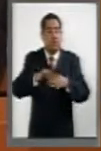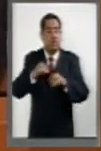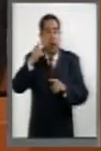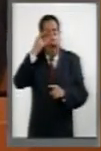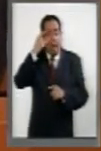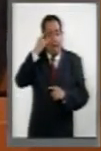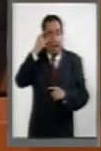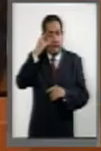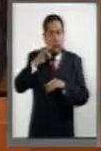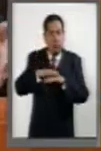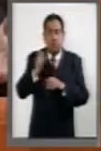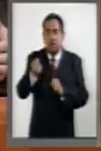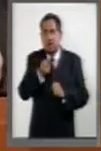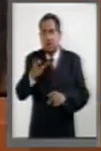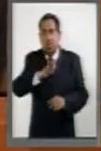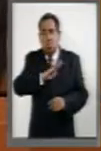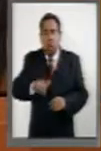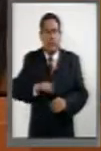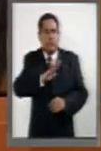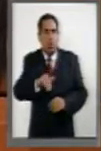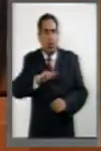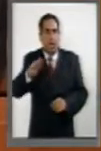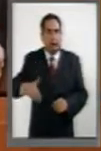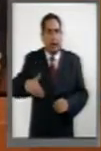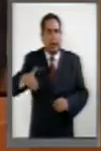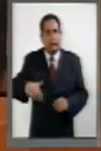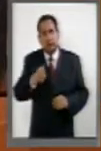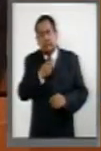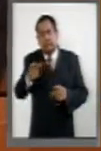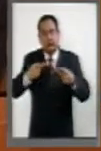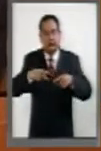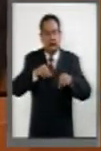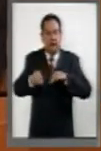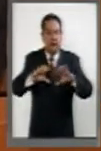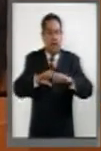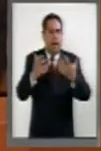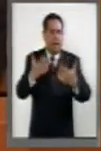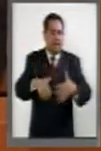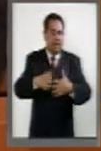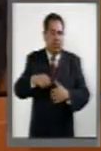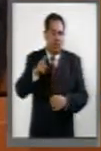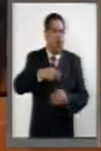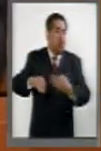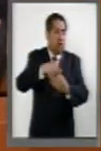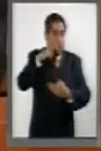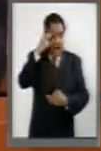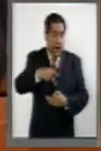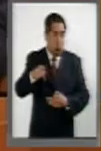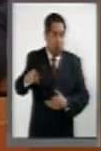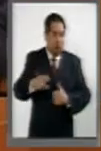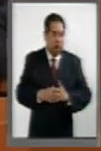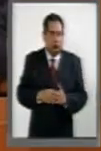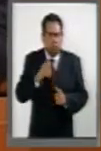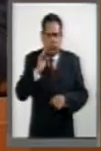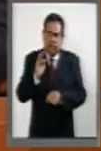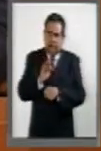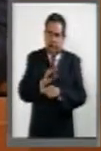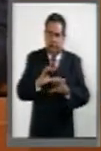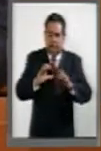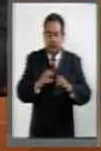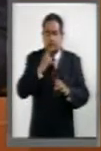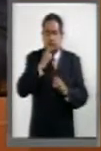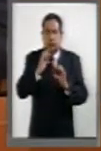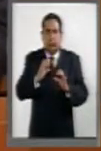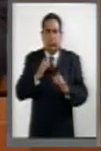evitar la muerte y las lesiones a trabajadores de la empresa, mexicanos todos, y salvaguardar también el patrimonio de todos